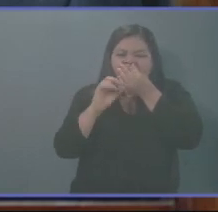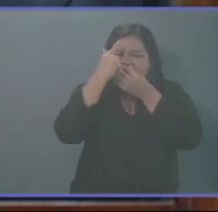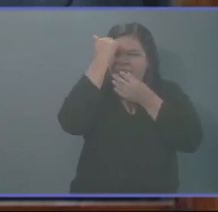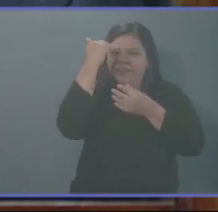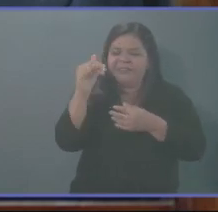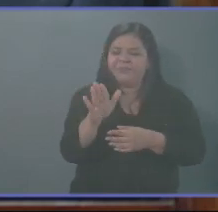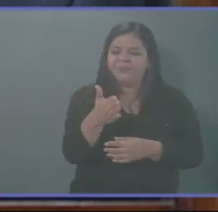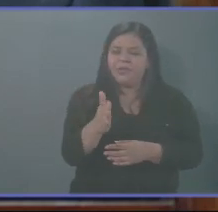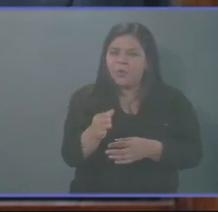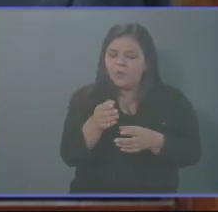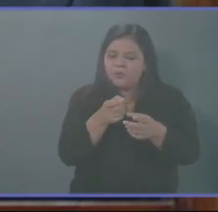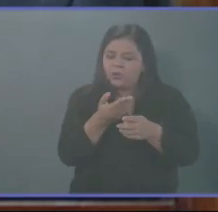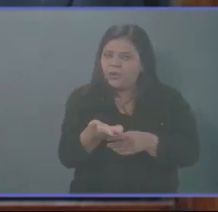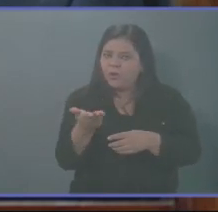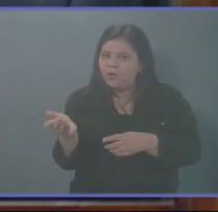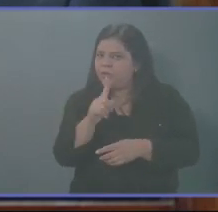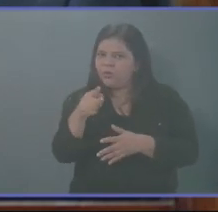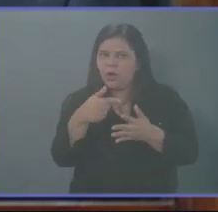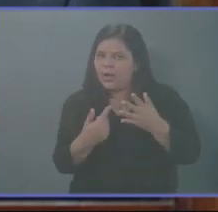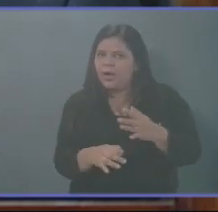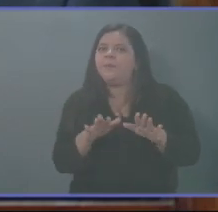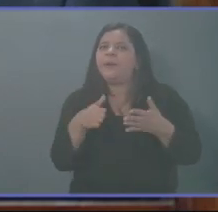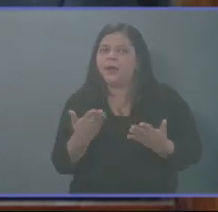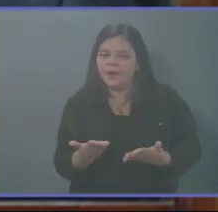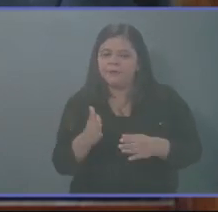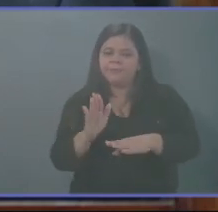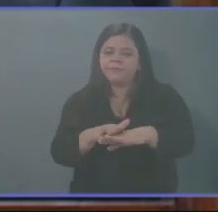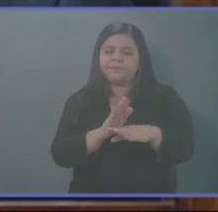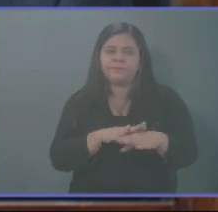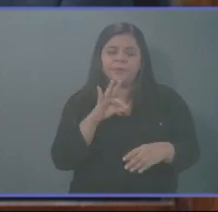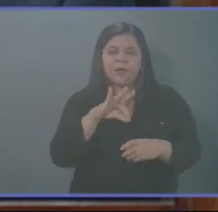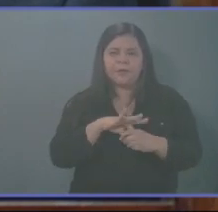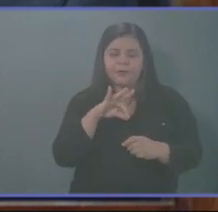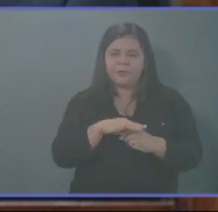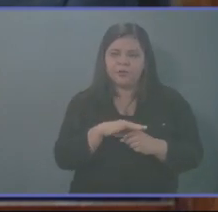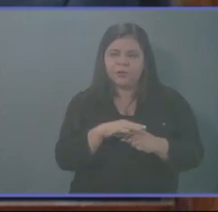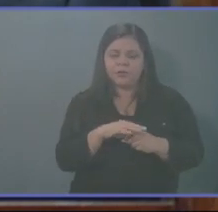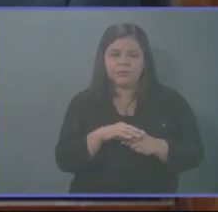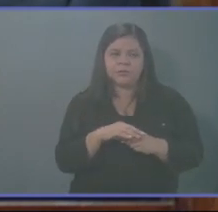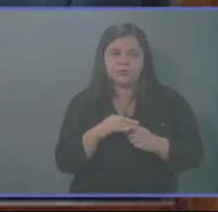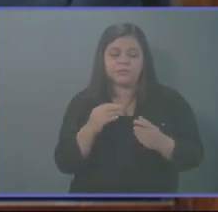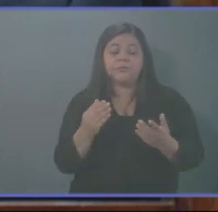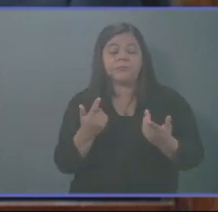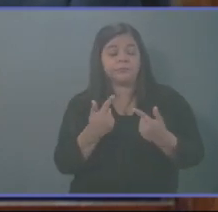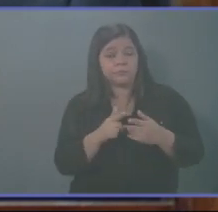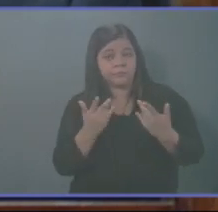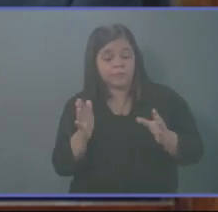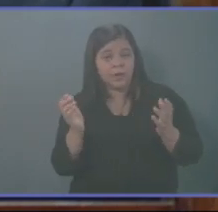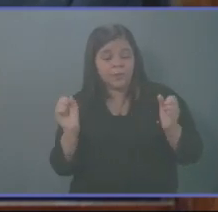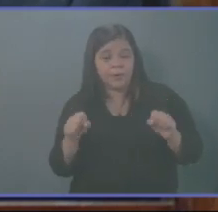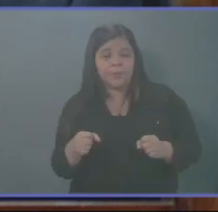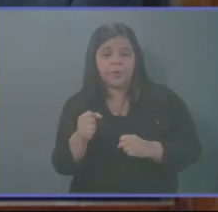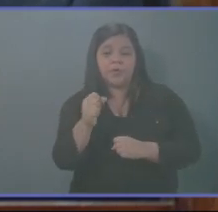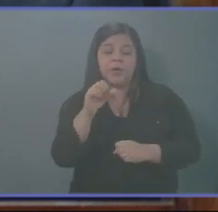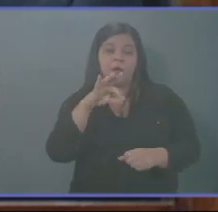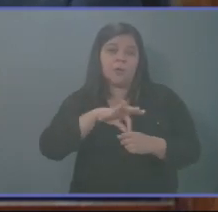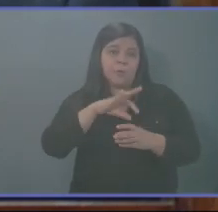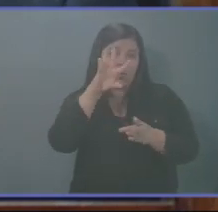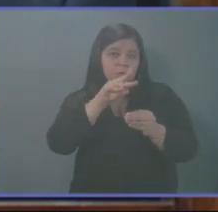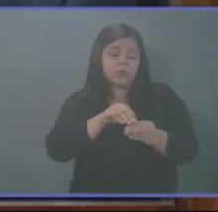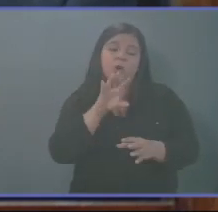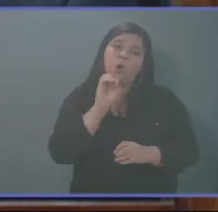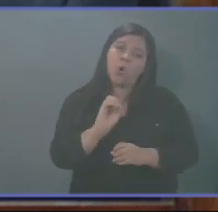el uso de maniobras ilícitas en la preparación y convocatoria de elecciones, en la emisión de votos, en los escrutinios y en